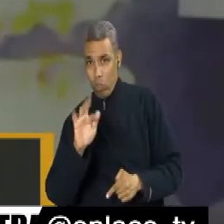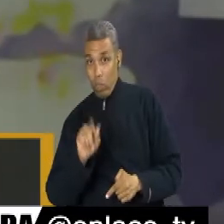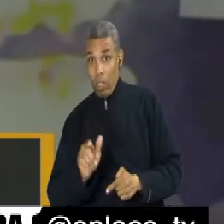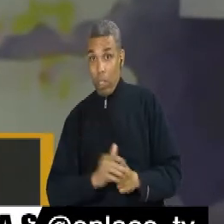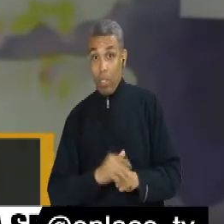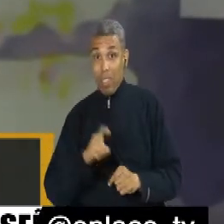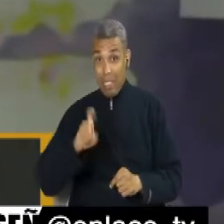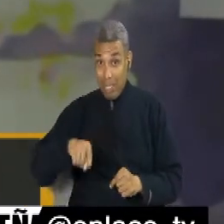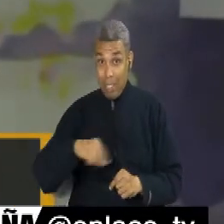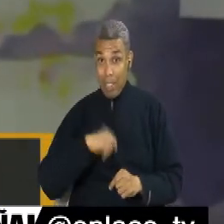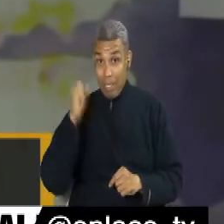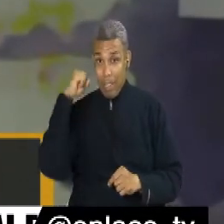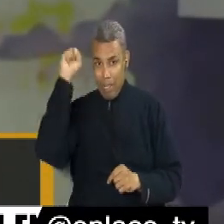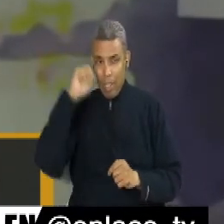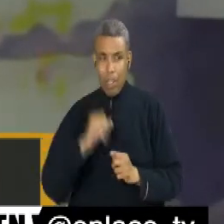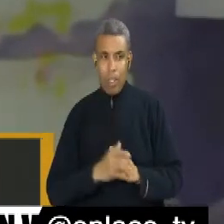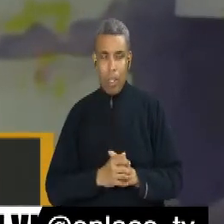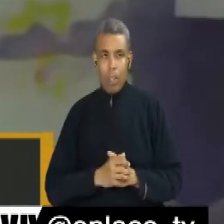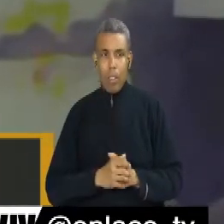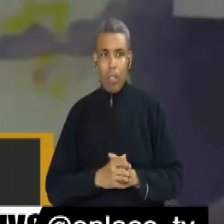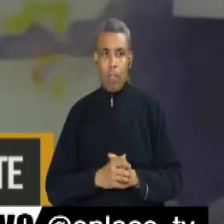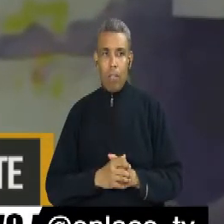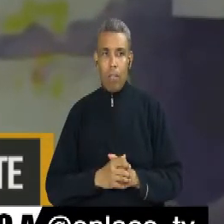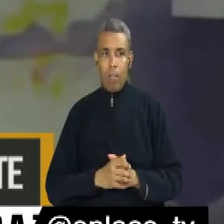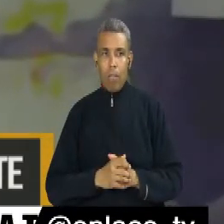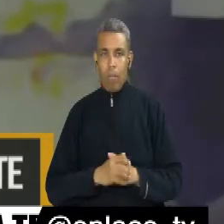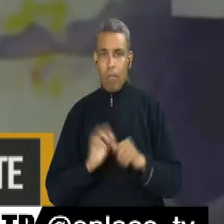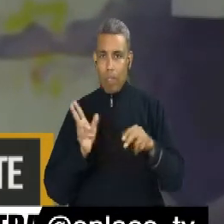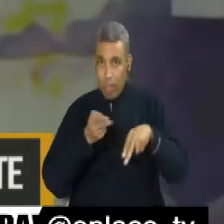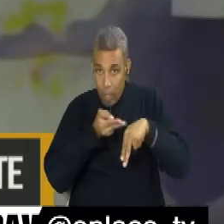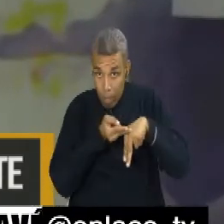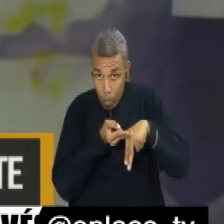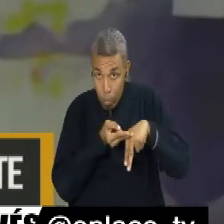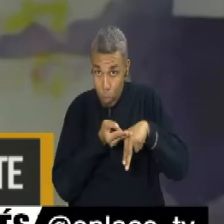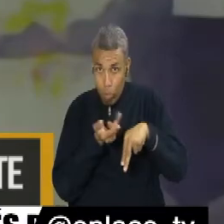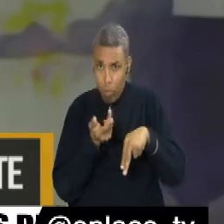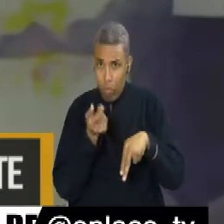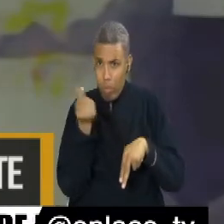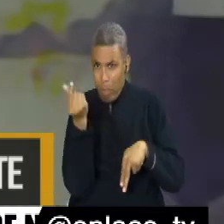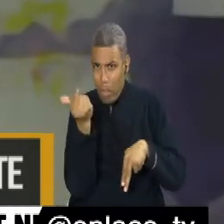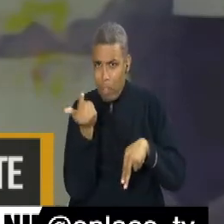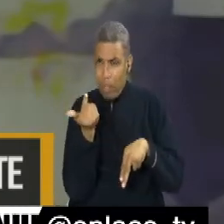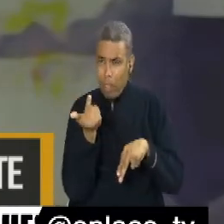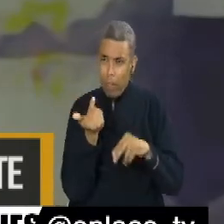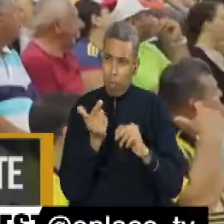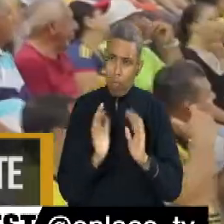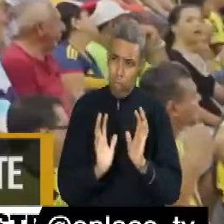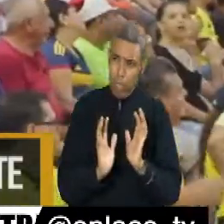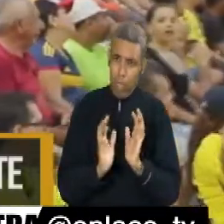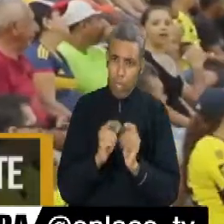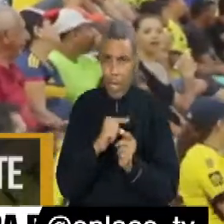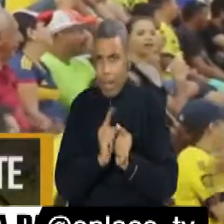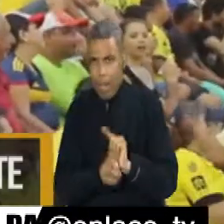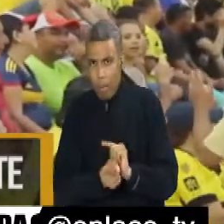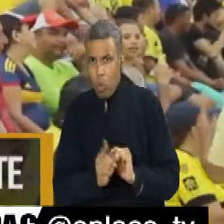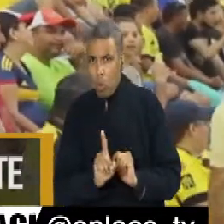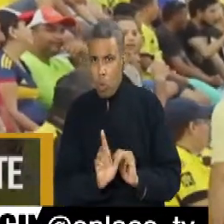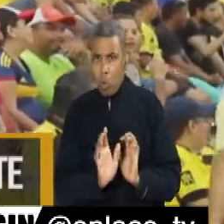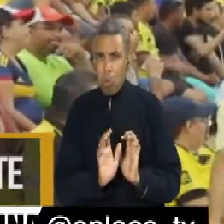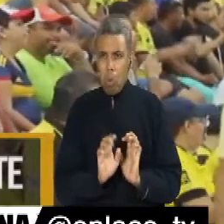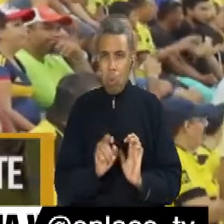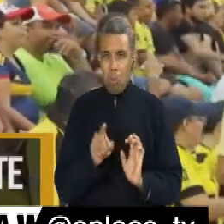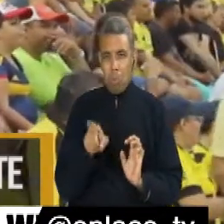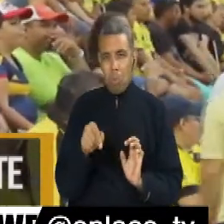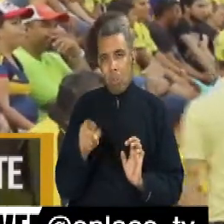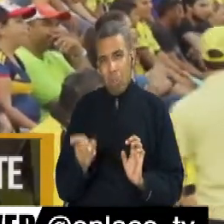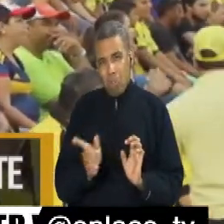necesitamos mantener, como el caso del Bucaramanga, la boletería no se va a cambiar en el precio. Pero hay otro tipo de partidos que lo llamamos partidos tipo B, en eso sí